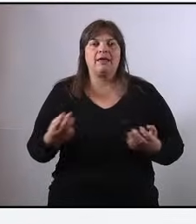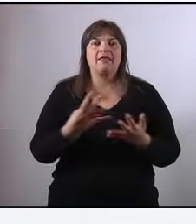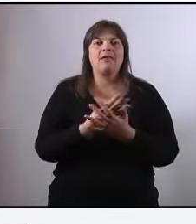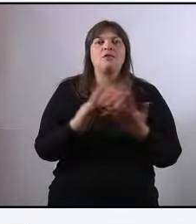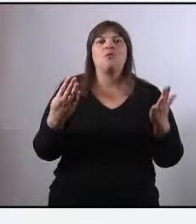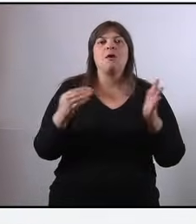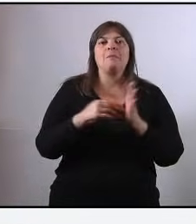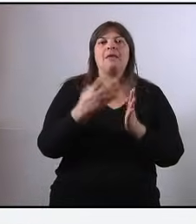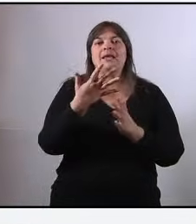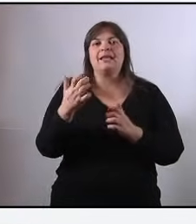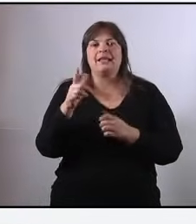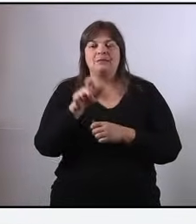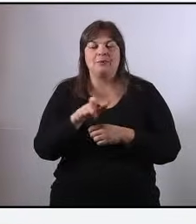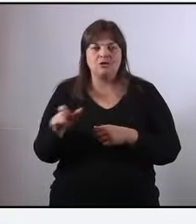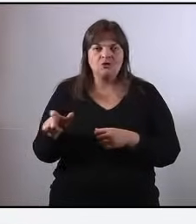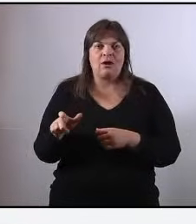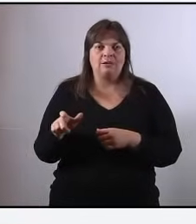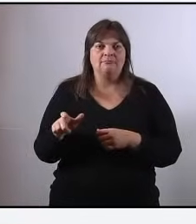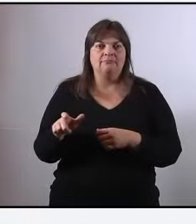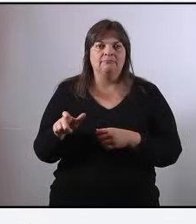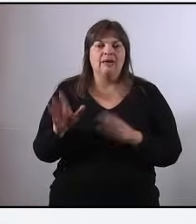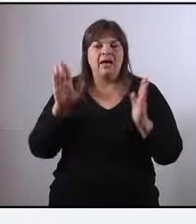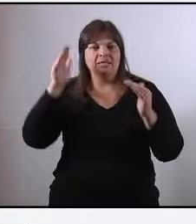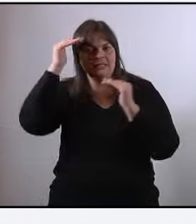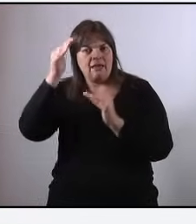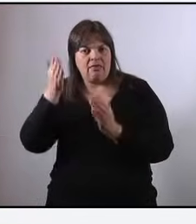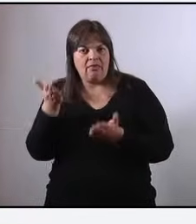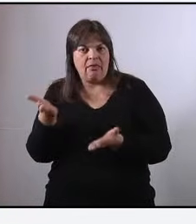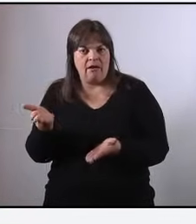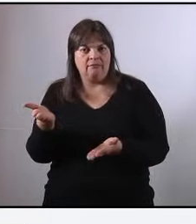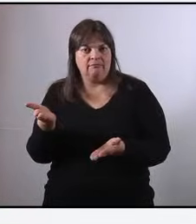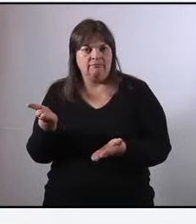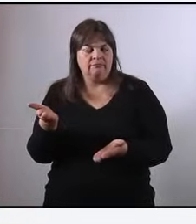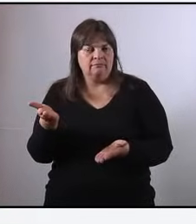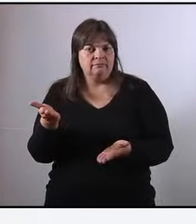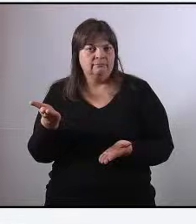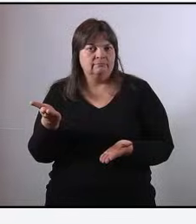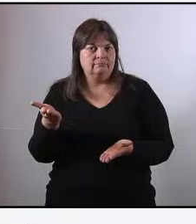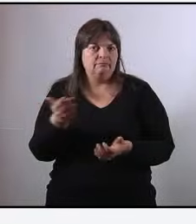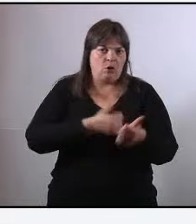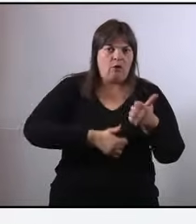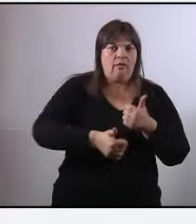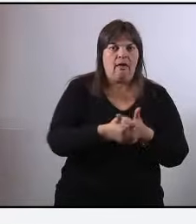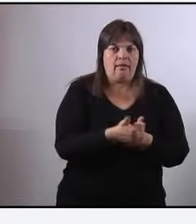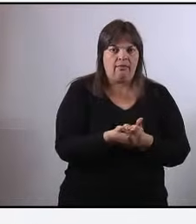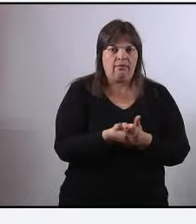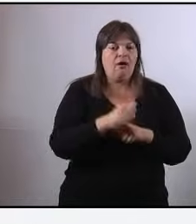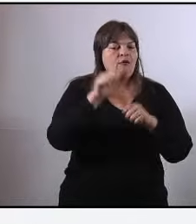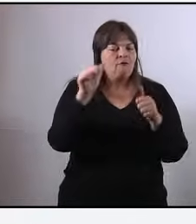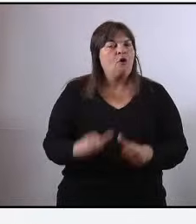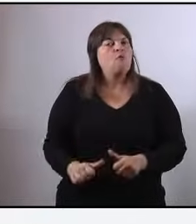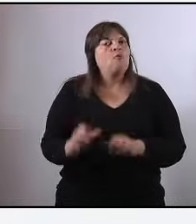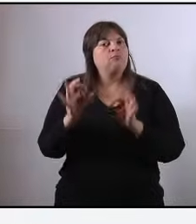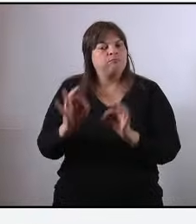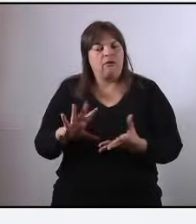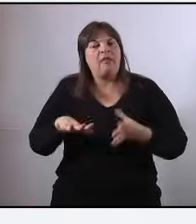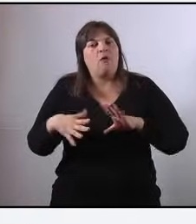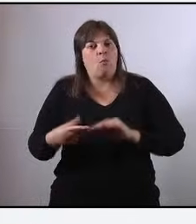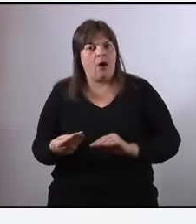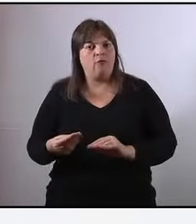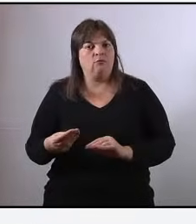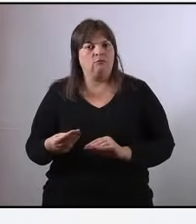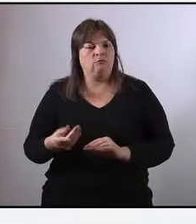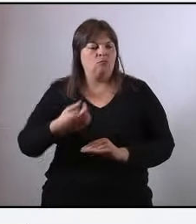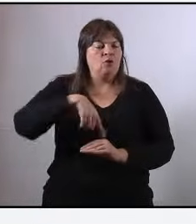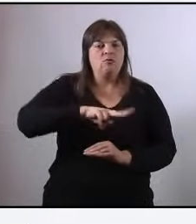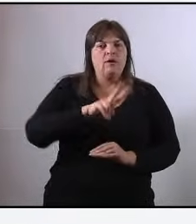19.500 personas puedan recibir esa asistencia sanitaria en el modo en el que es debida, en el modo en el que se merecen.